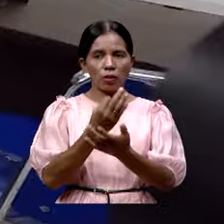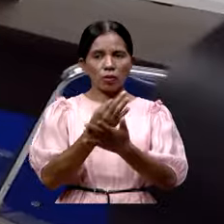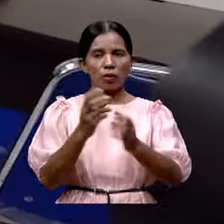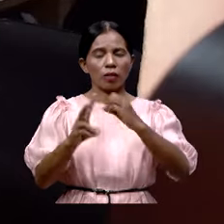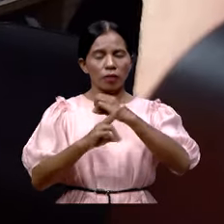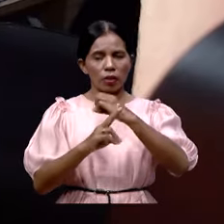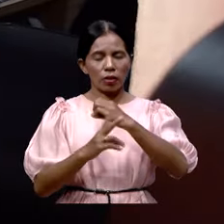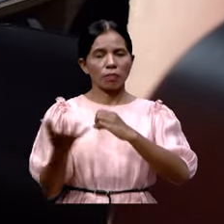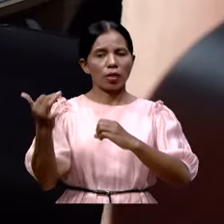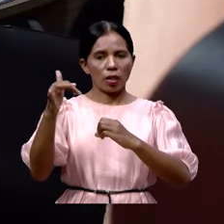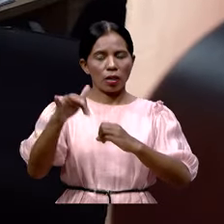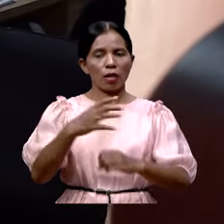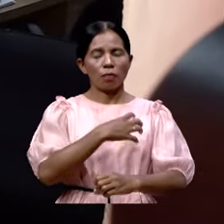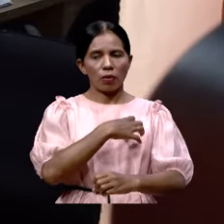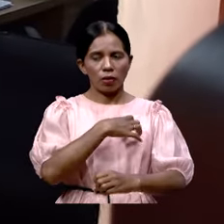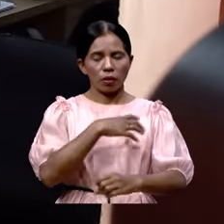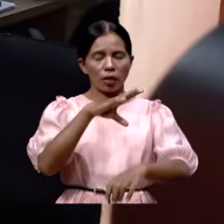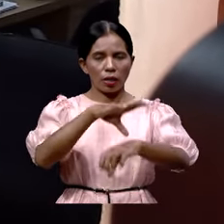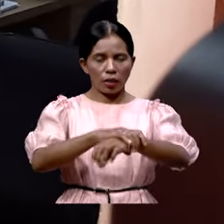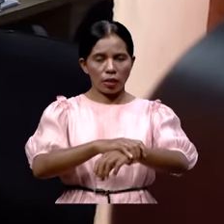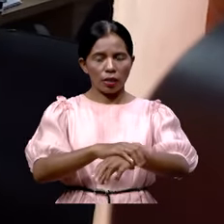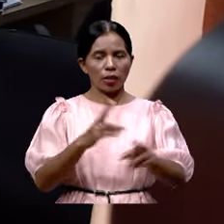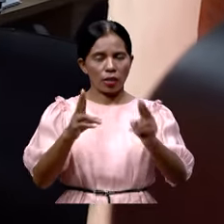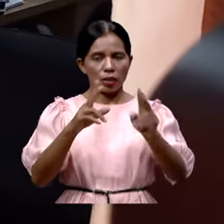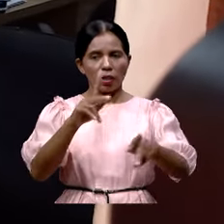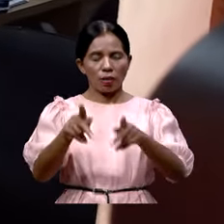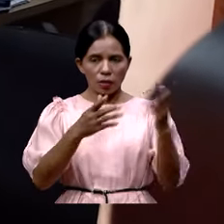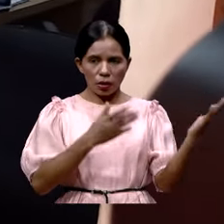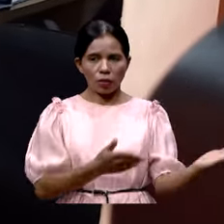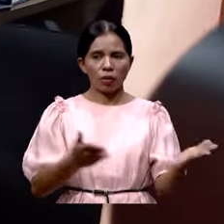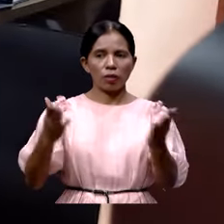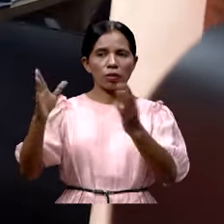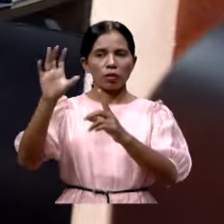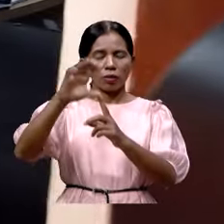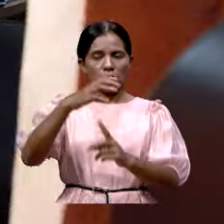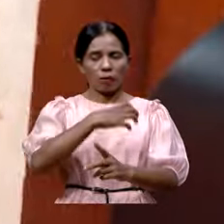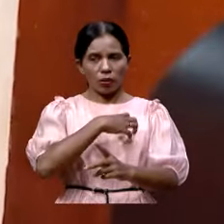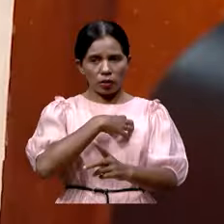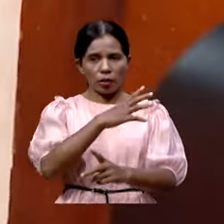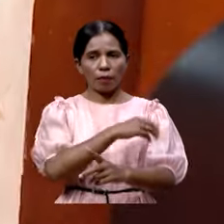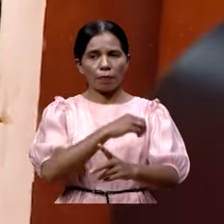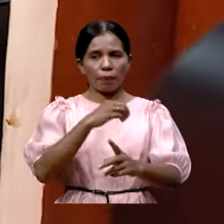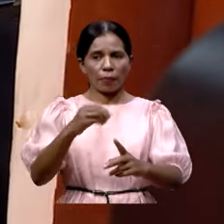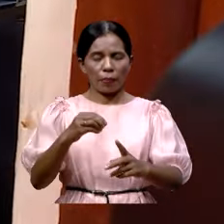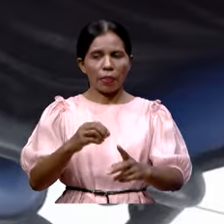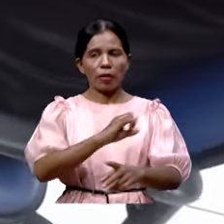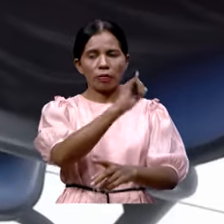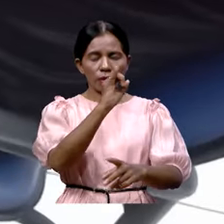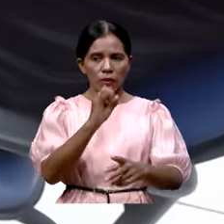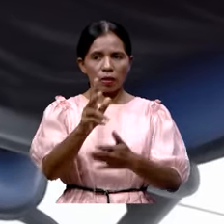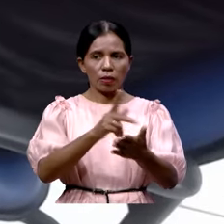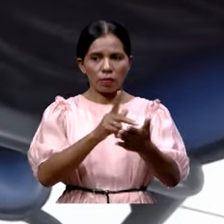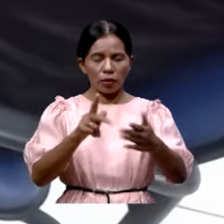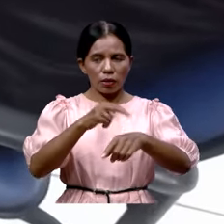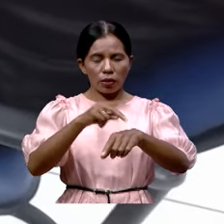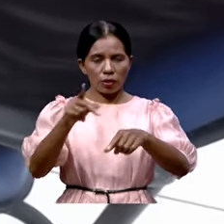vítima sirane. Mak polisi halo atosan hori deteng kiras autor nolori kiras ba komando zeral PNTeli, Departemen Investigasan Kriminal